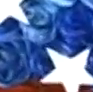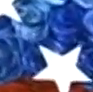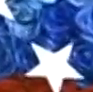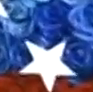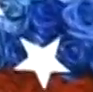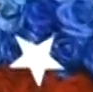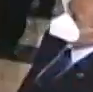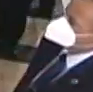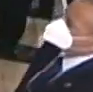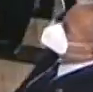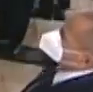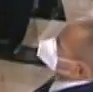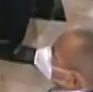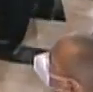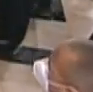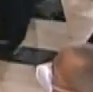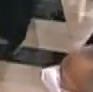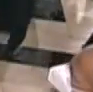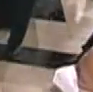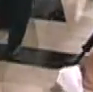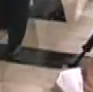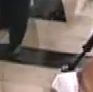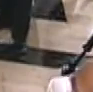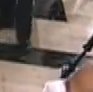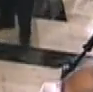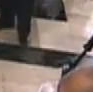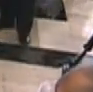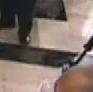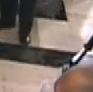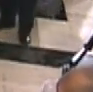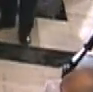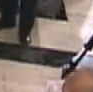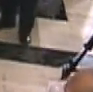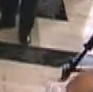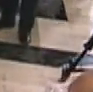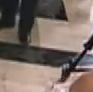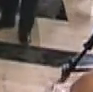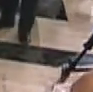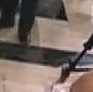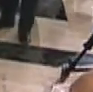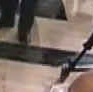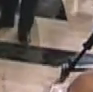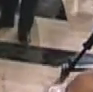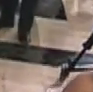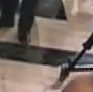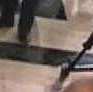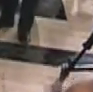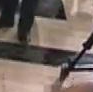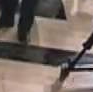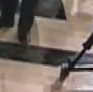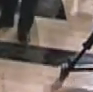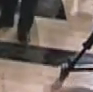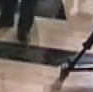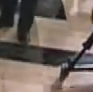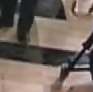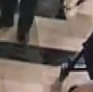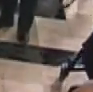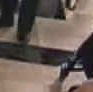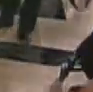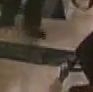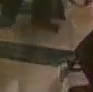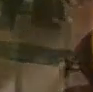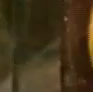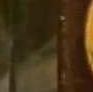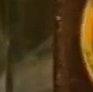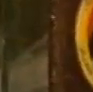También se destaca porque precisamente ha sido un evento muy sentido. Allí vemos